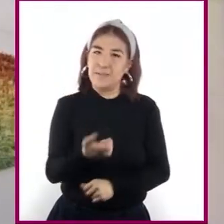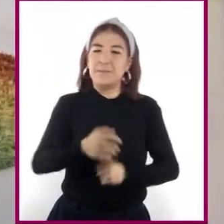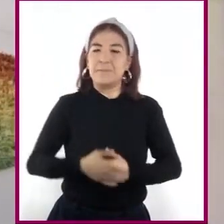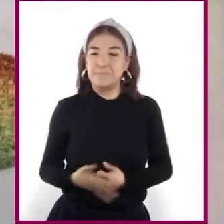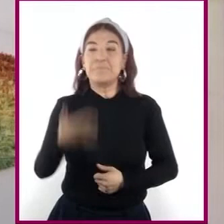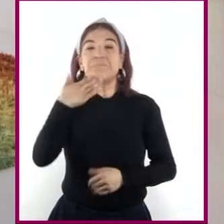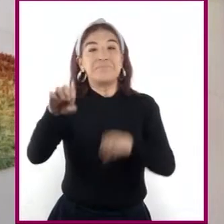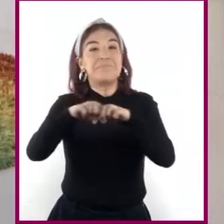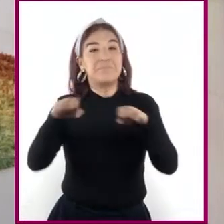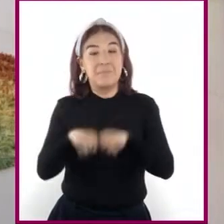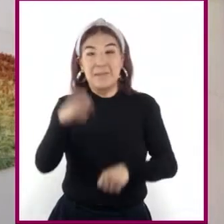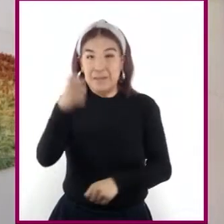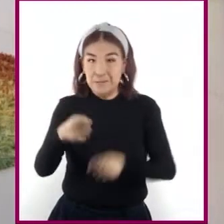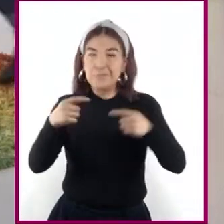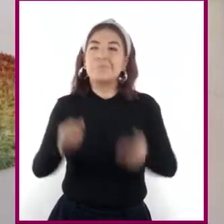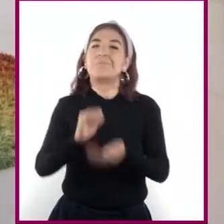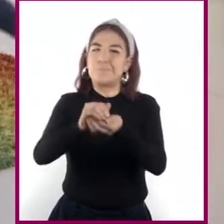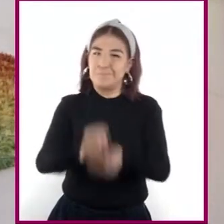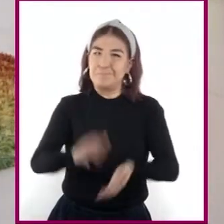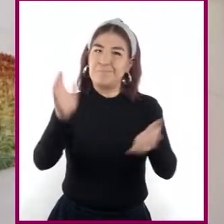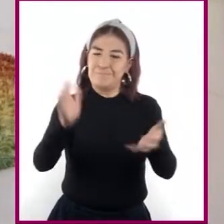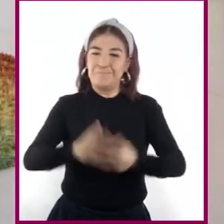equipo, es hora de lanzar el dado.